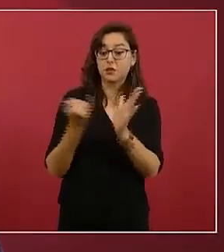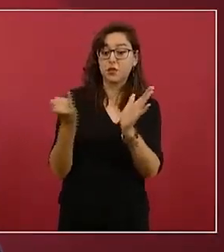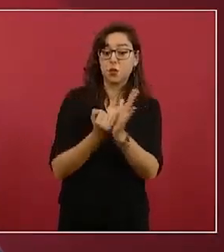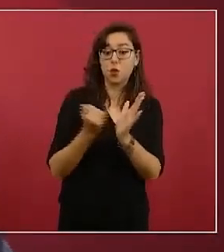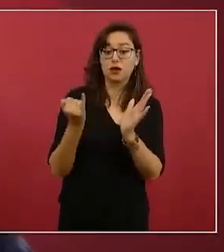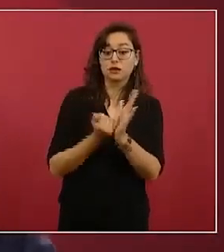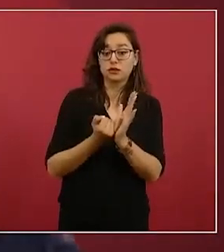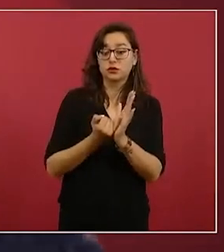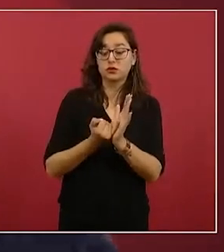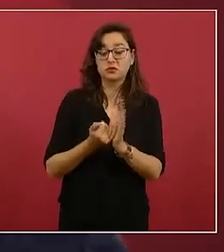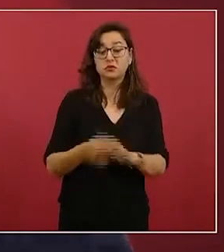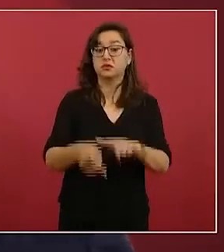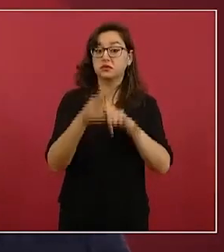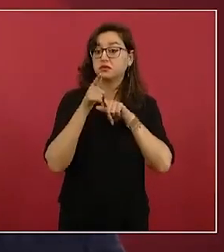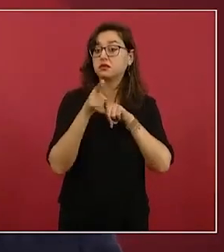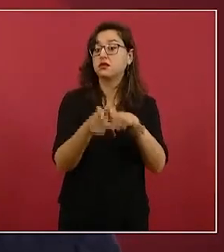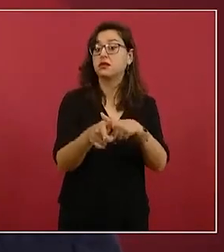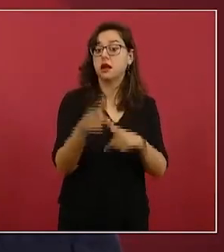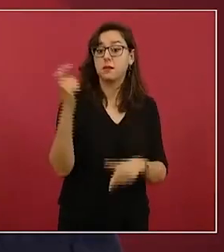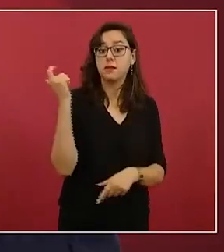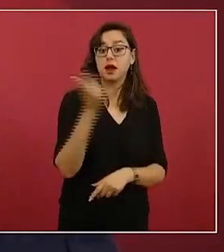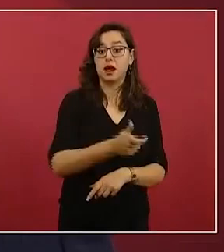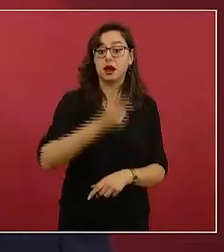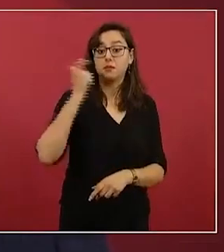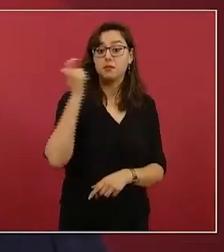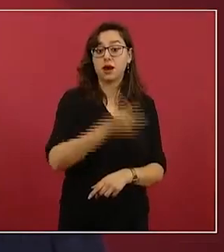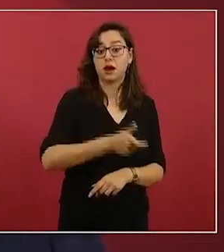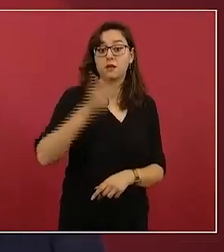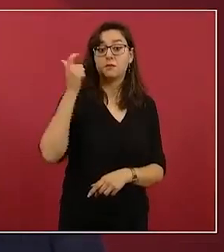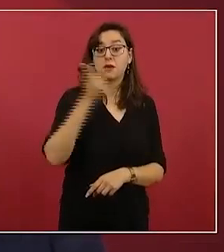Y si hacemos la cuenta,